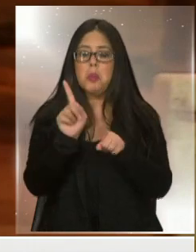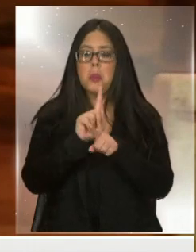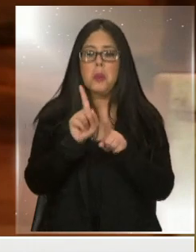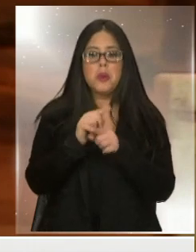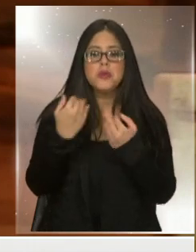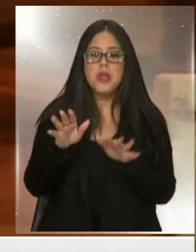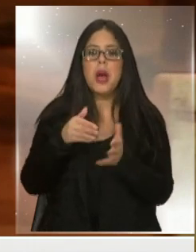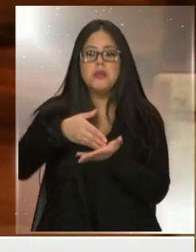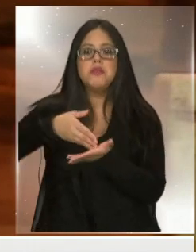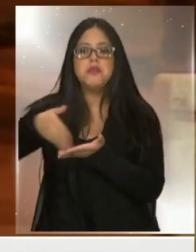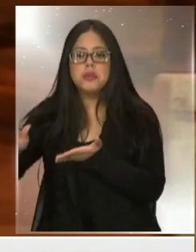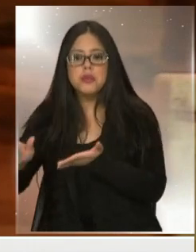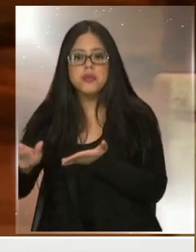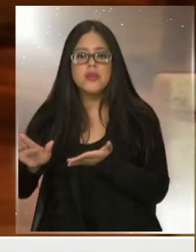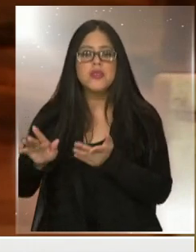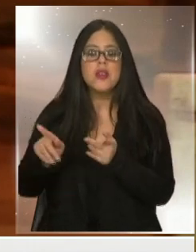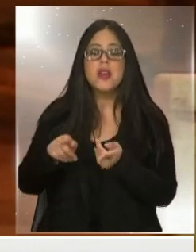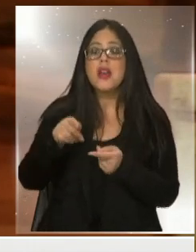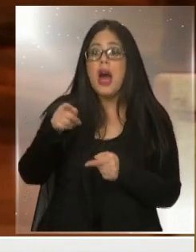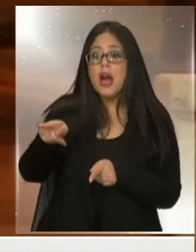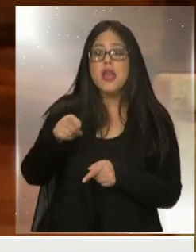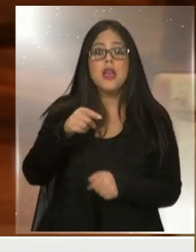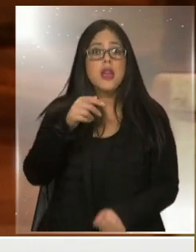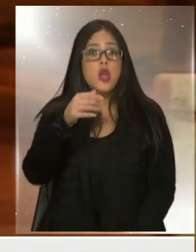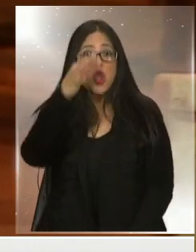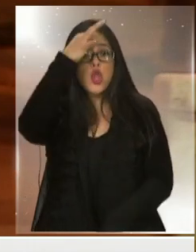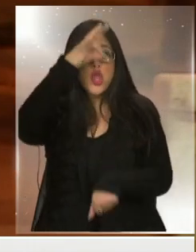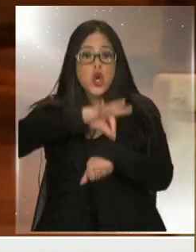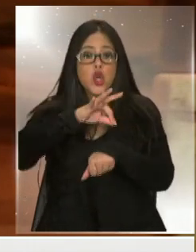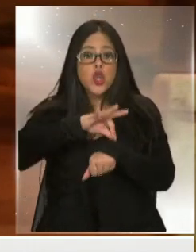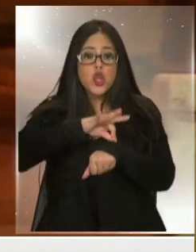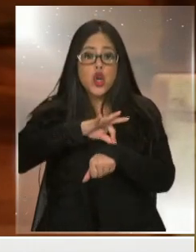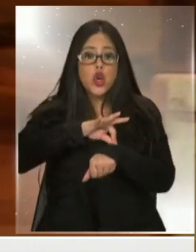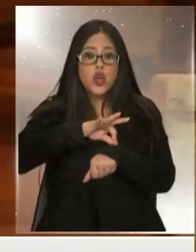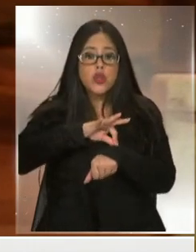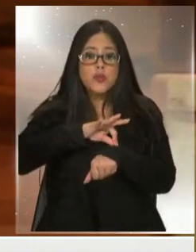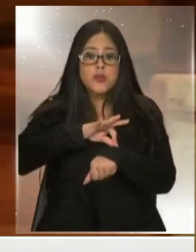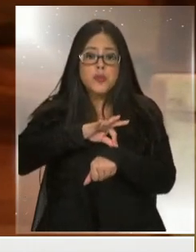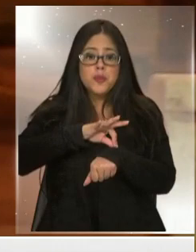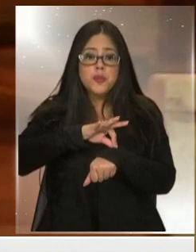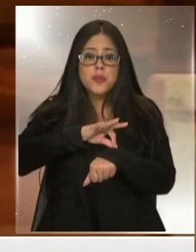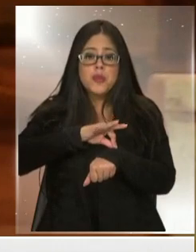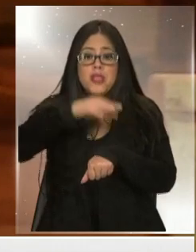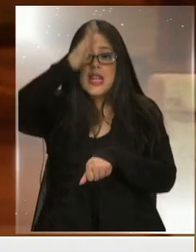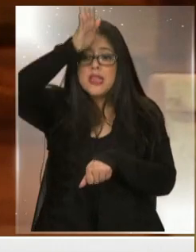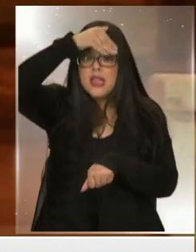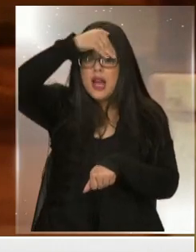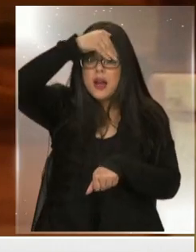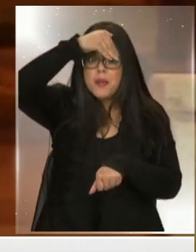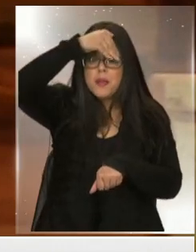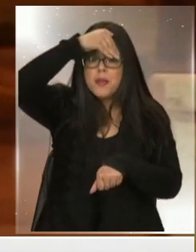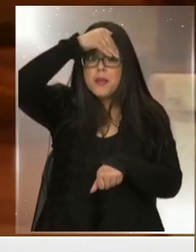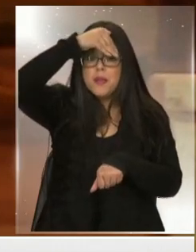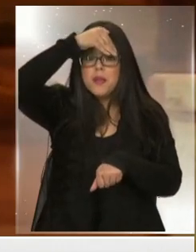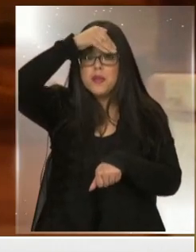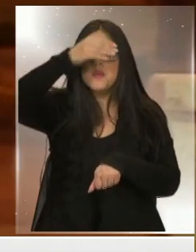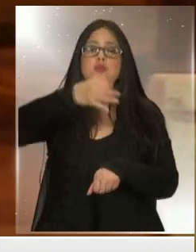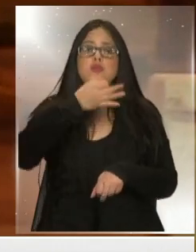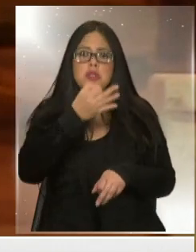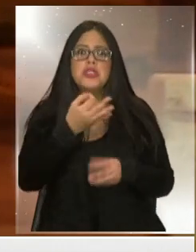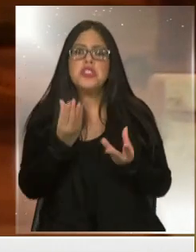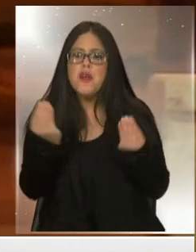Walter Reed. Según el doctor de la Casa Blanca, el doctor Sean Conley, el mandatario pasó una muy buena noche en la